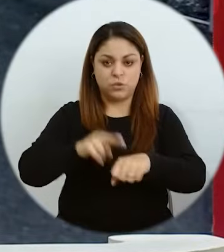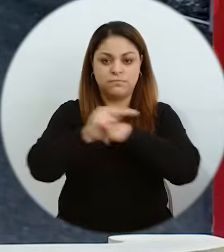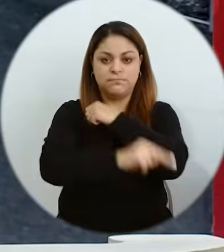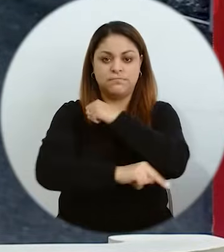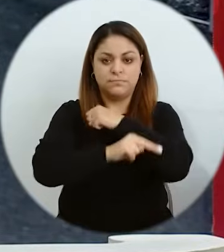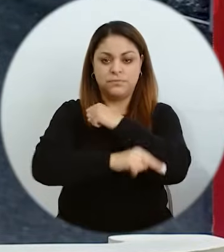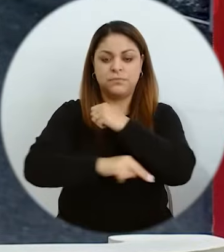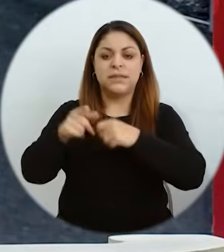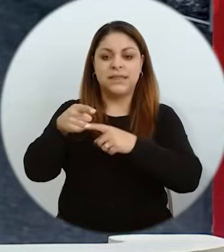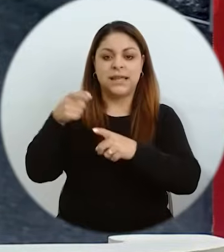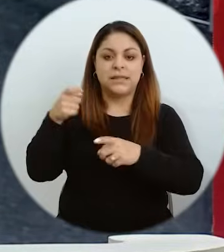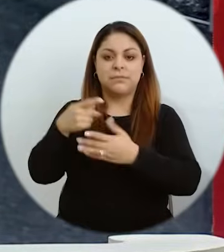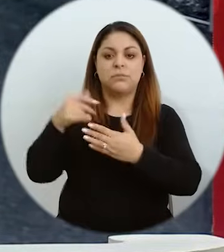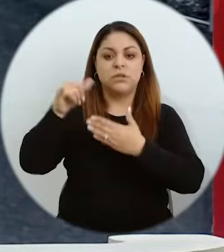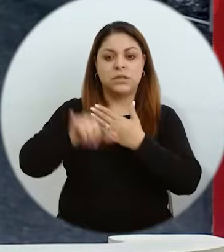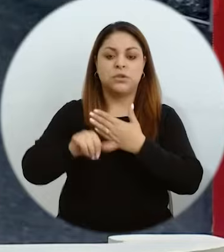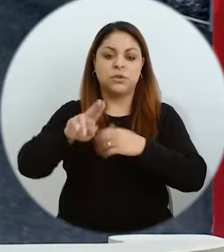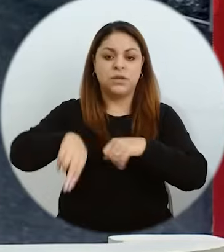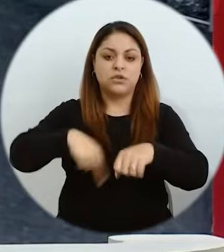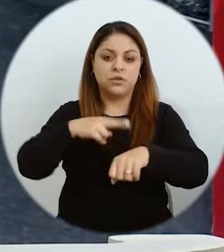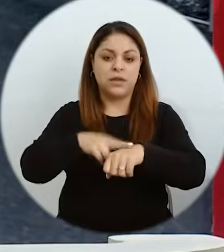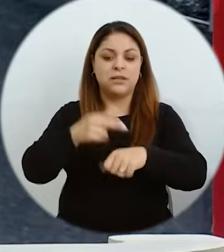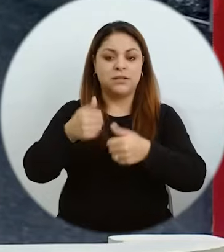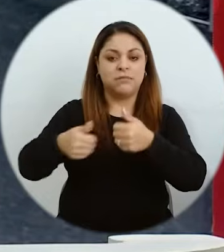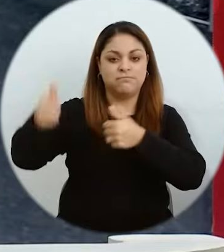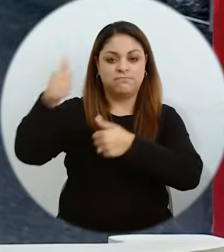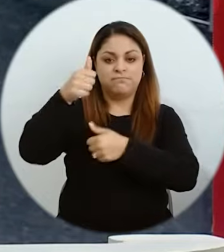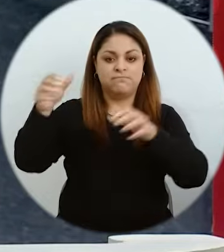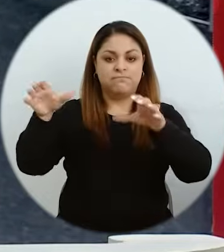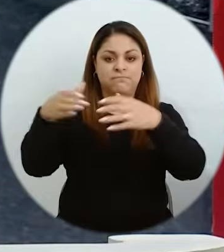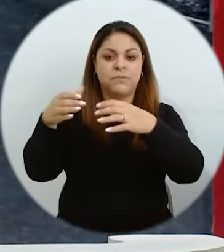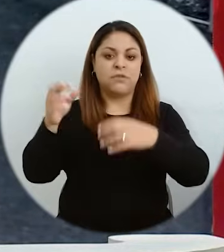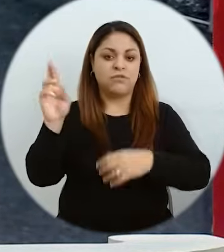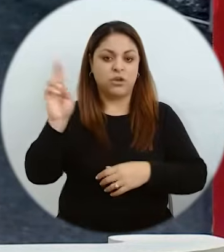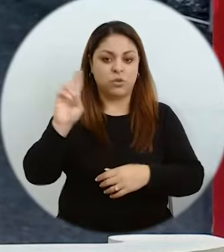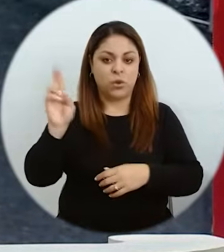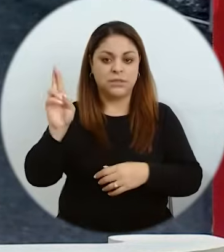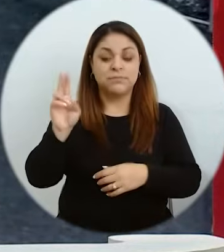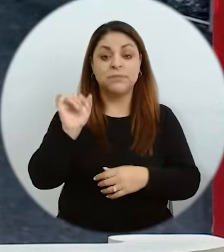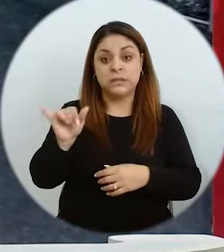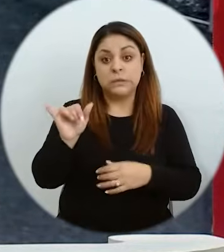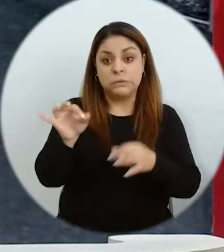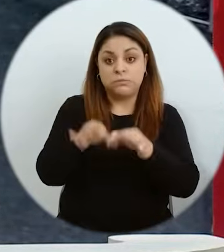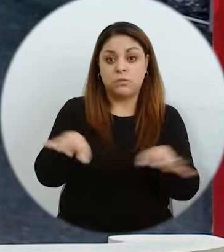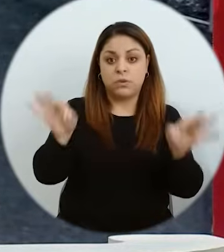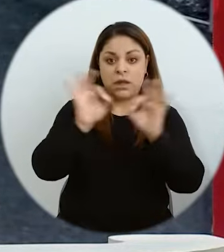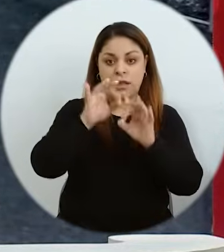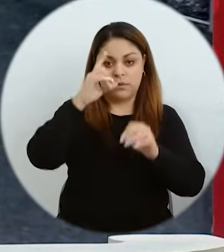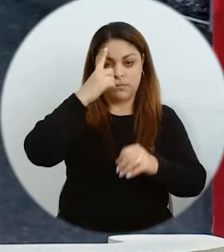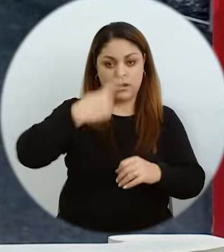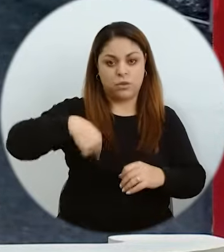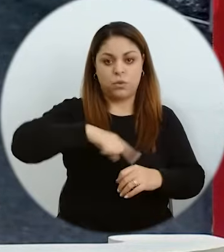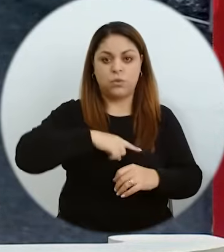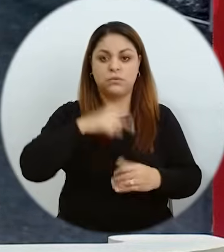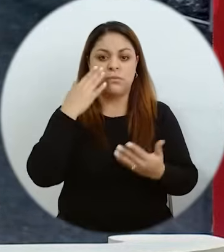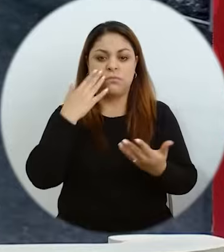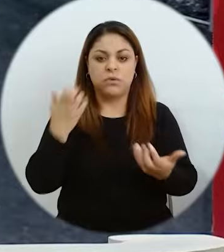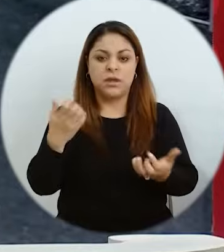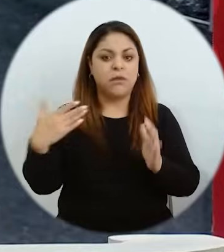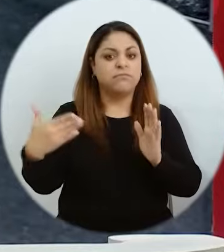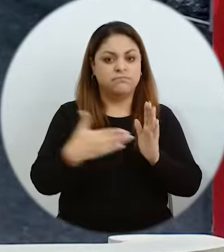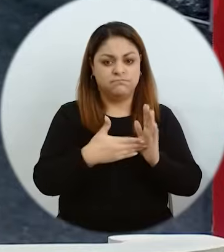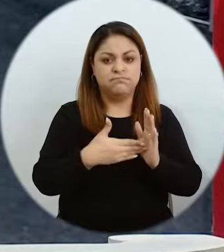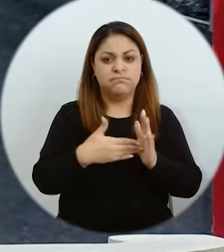Nacional de Rectores. Un tema bien importante porque de una forma u otra a todos y todas pues nos afecta